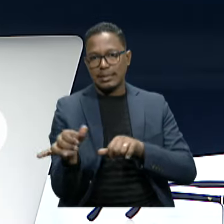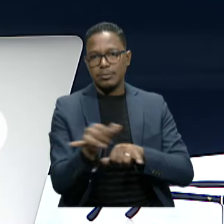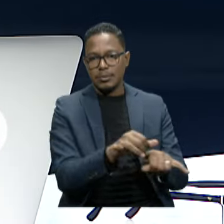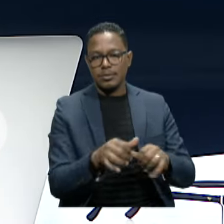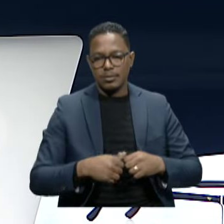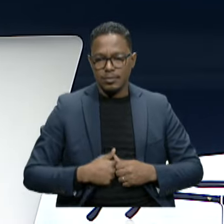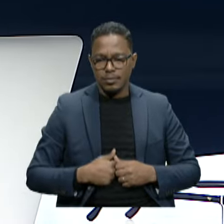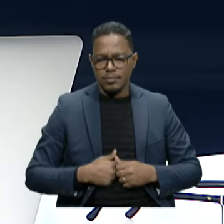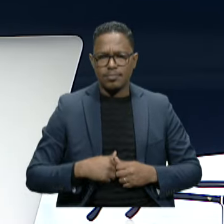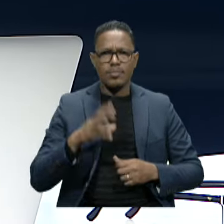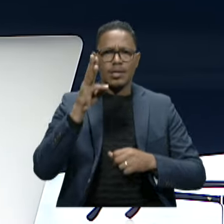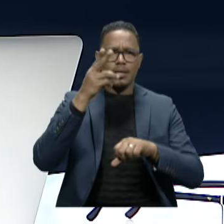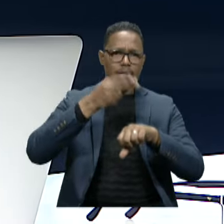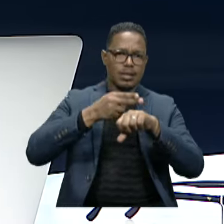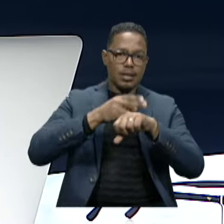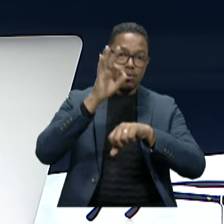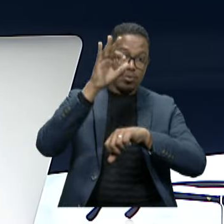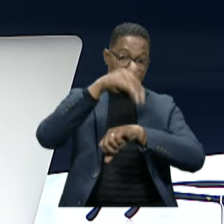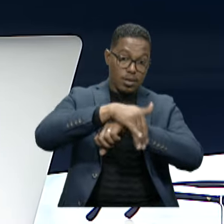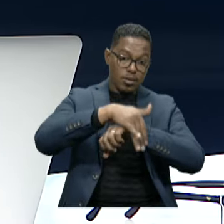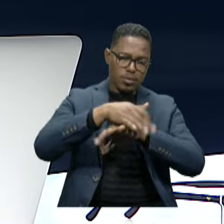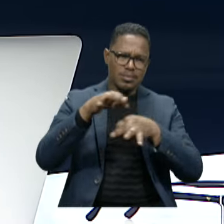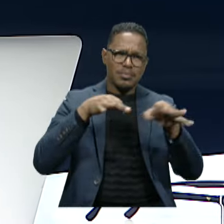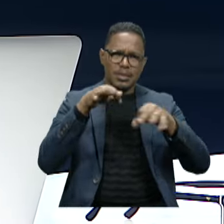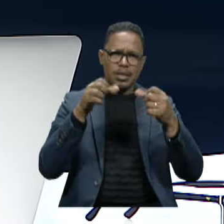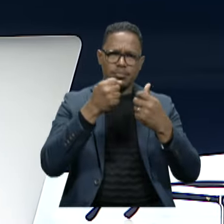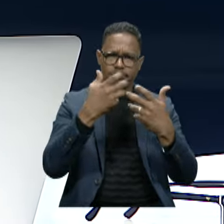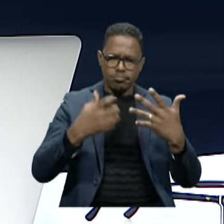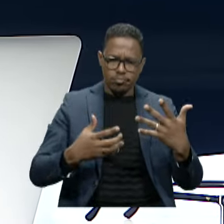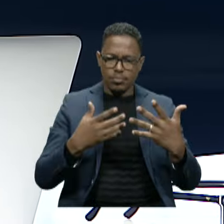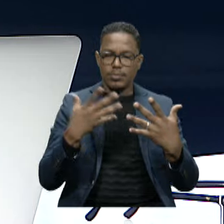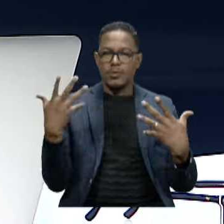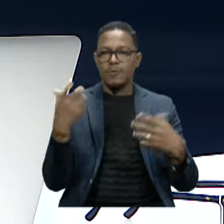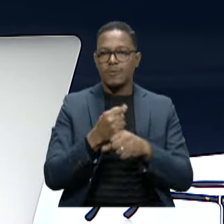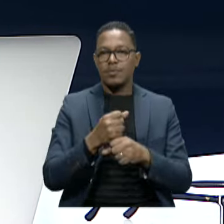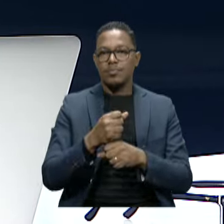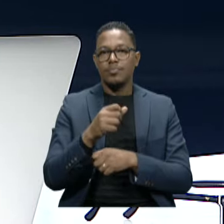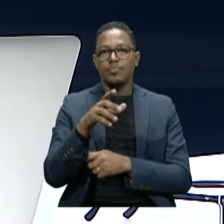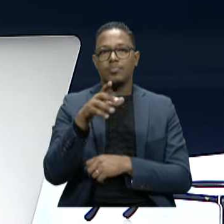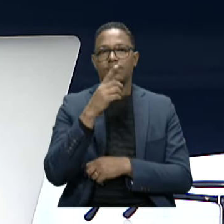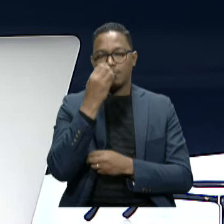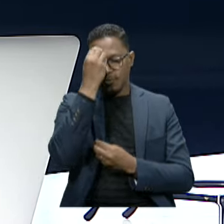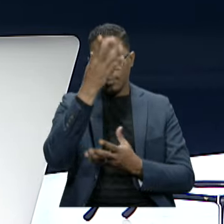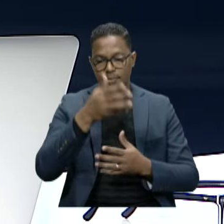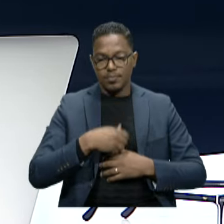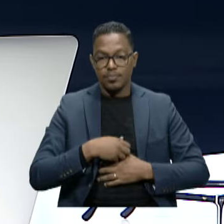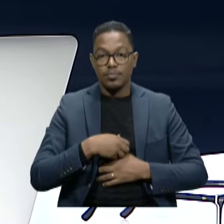detalles a las 6 de la tarde en Central Noticias, como también a modo de resumen en nuestra emisión estelar a las 9 de la noche.